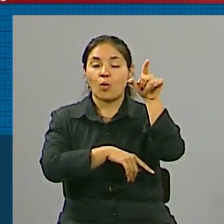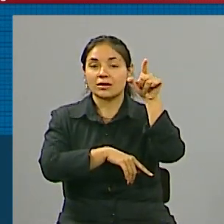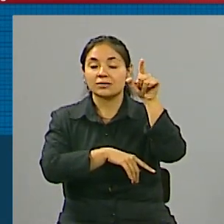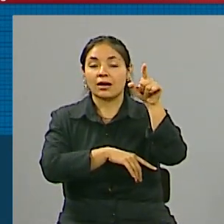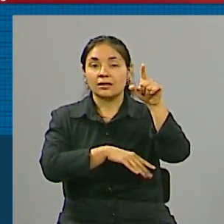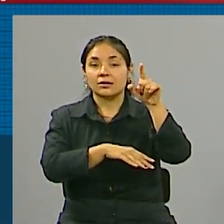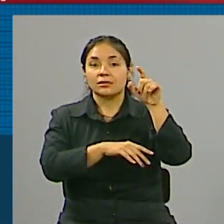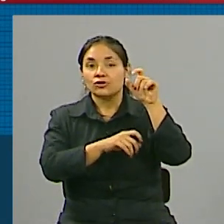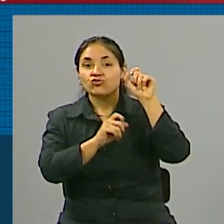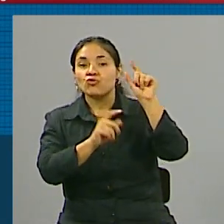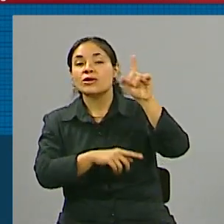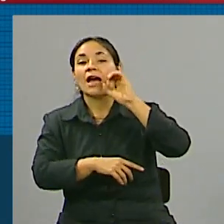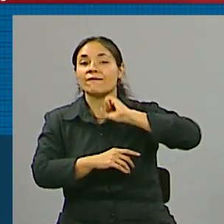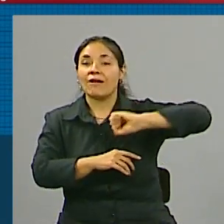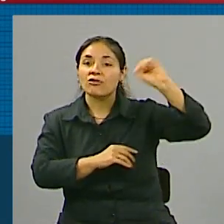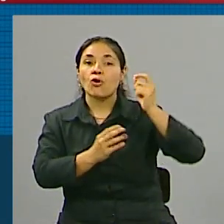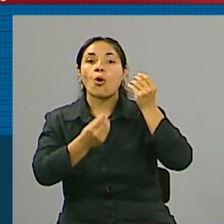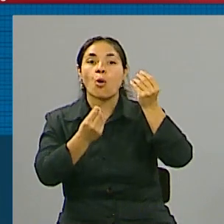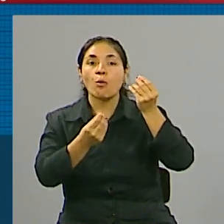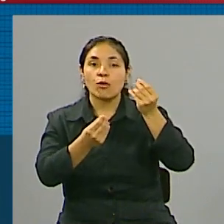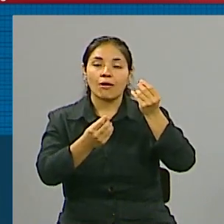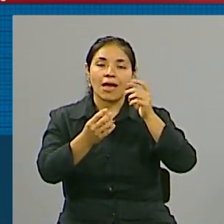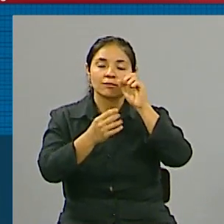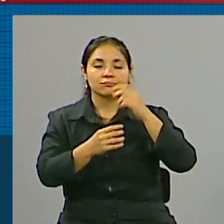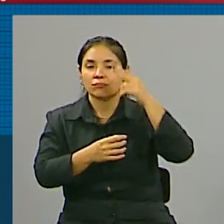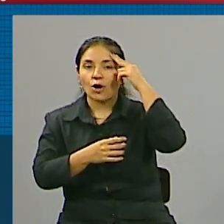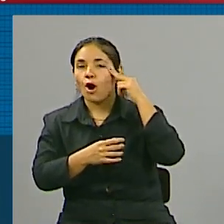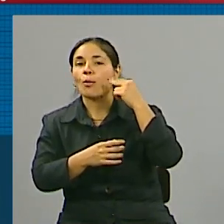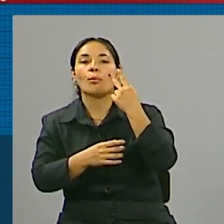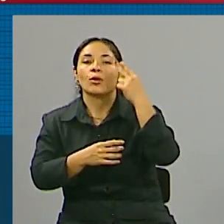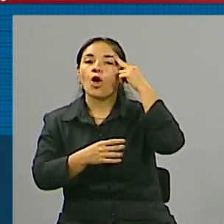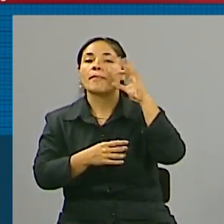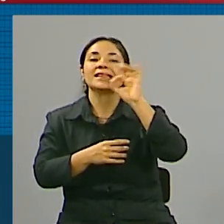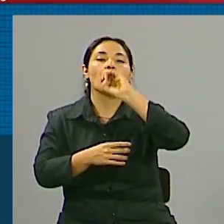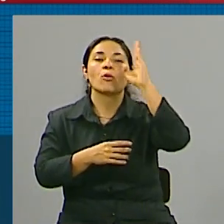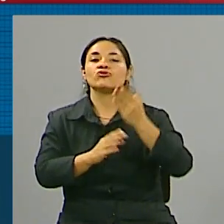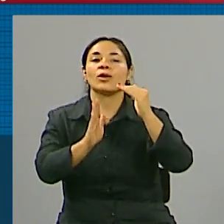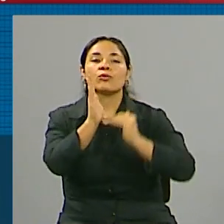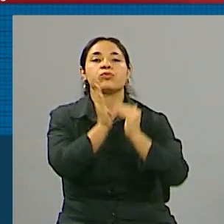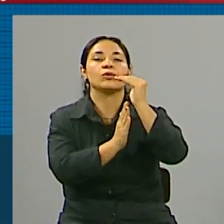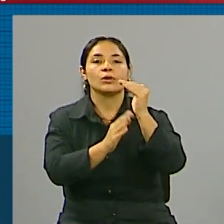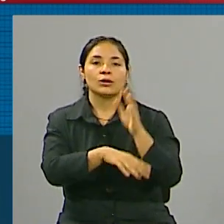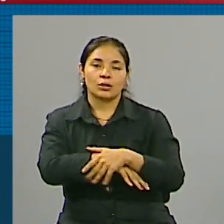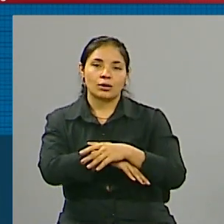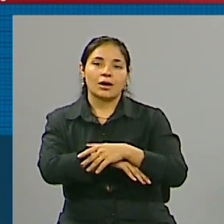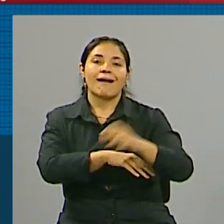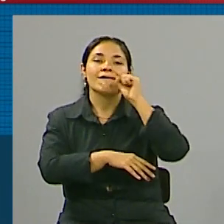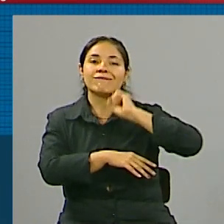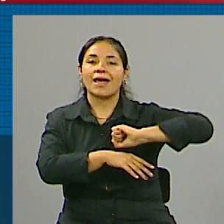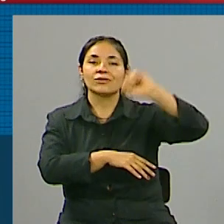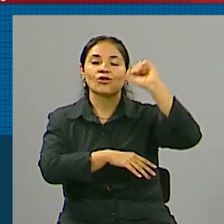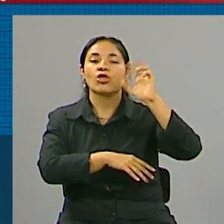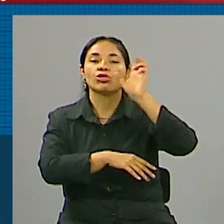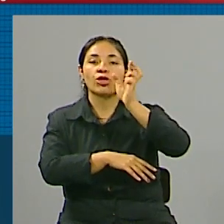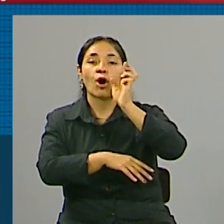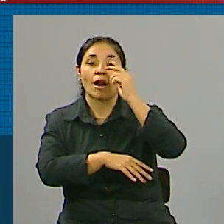90%, ¿no? Si bien venía de tasas mucho más altas, un 90% en dólares, ¿no? Inflación en dólares, no deja de